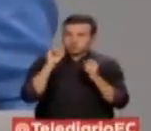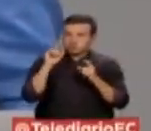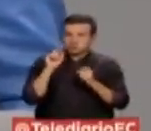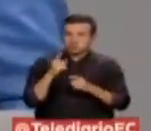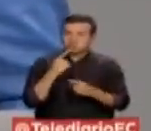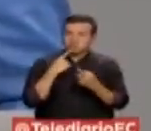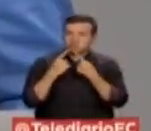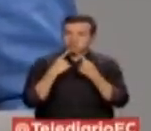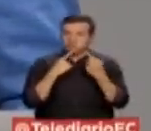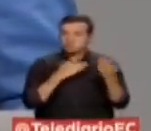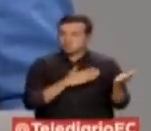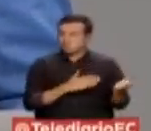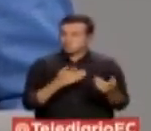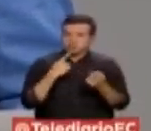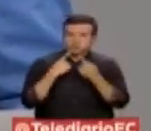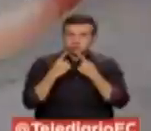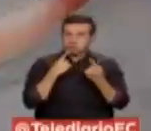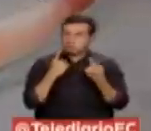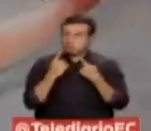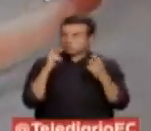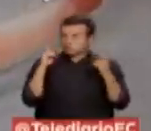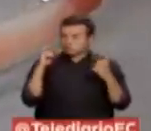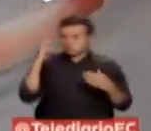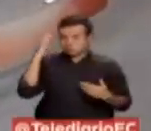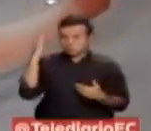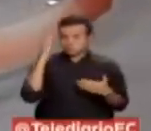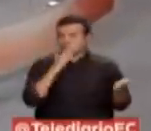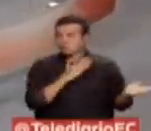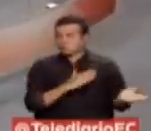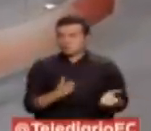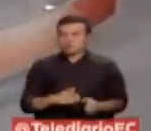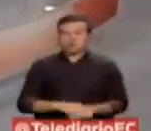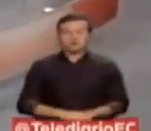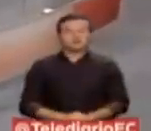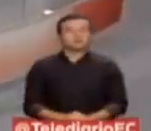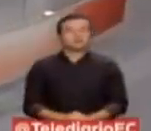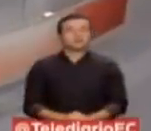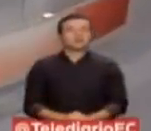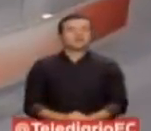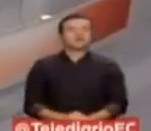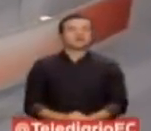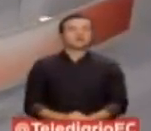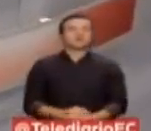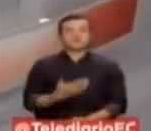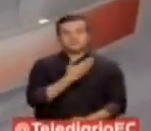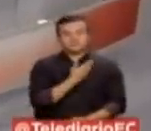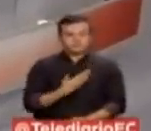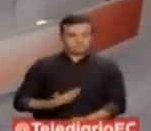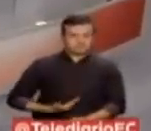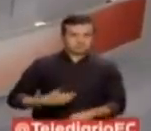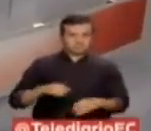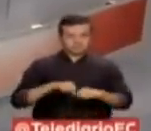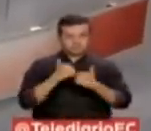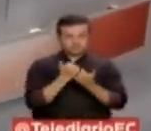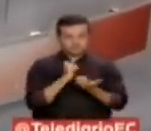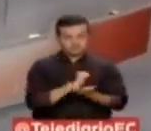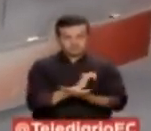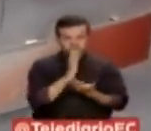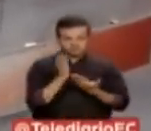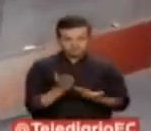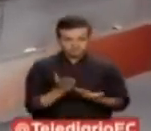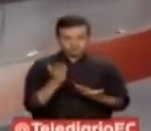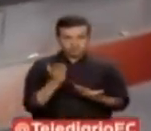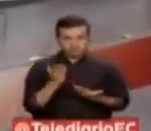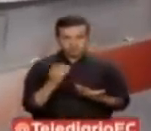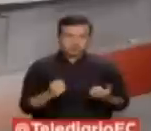este diálogo y en el campo del de la política al parecer la presidenta de la asamblea Elizabeth cabezas no volverá